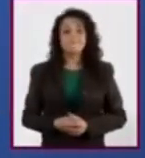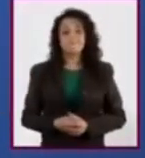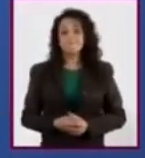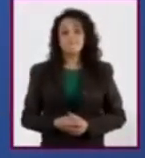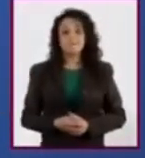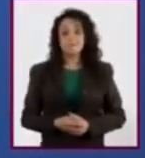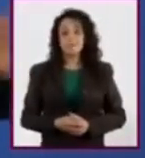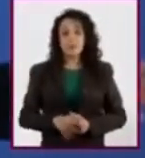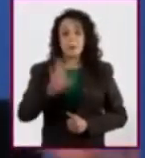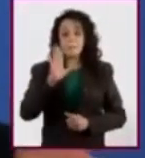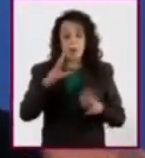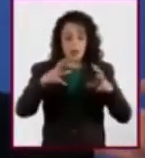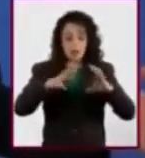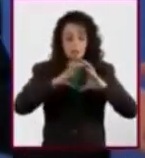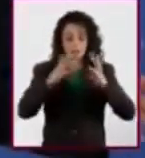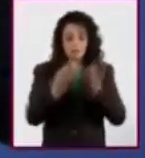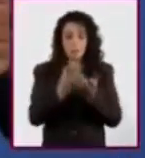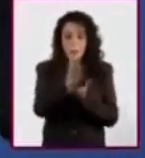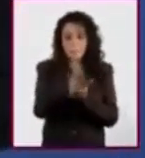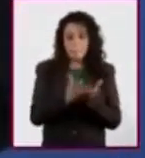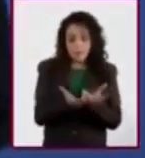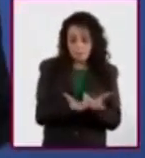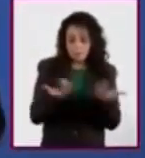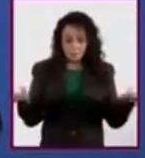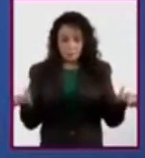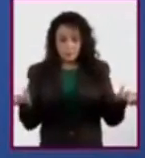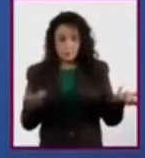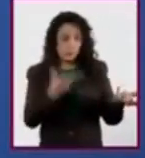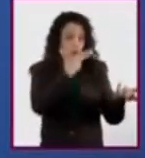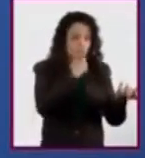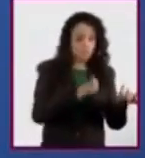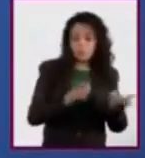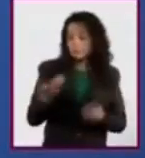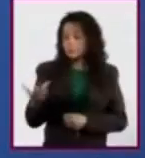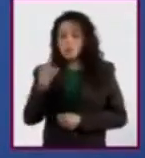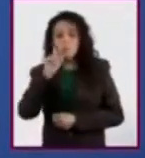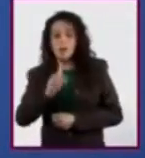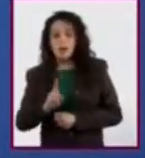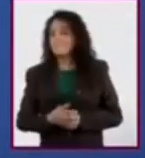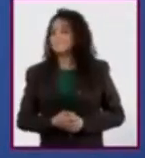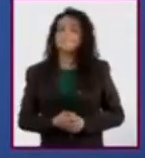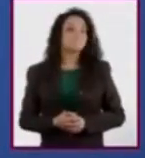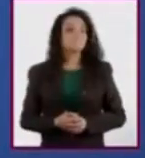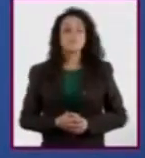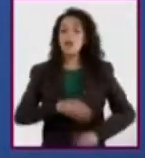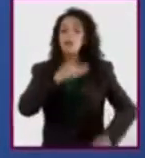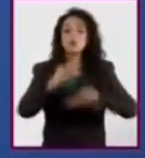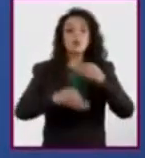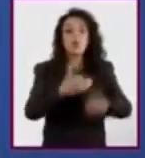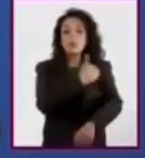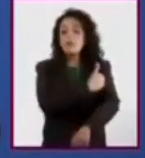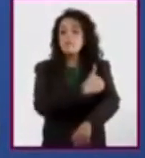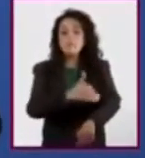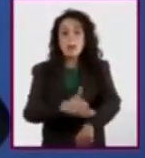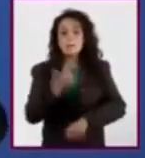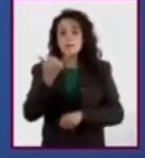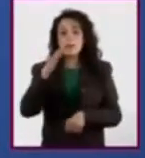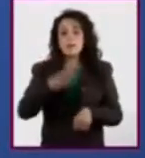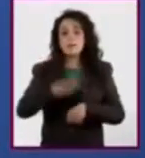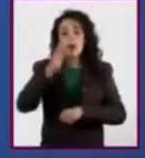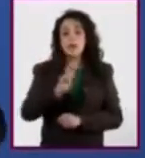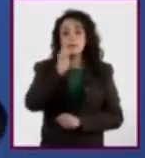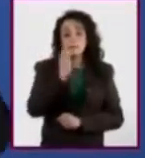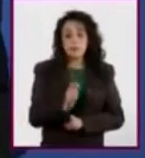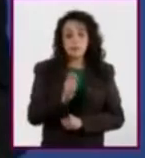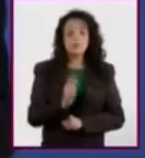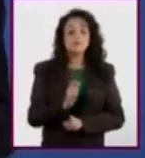a la mitad, por un lado los hombres y por otro las mujeres, sino que, como en todas las familias y más aún en la gran